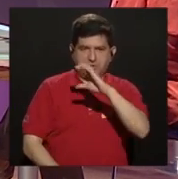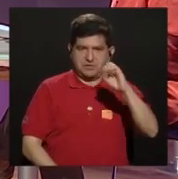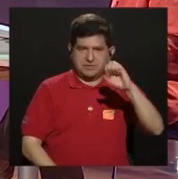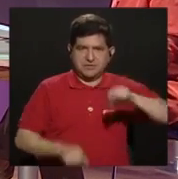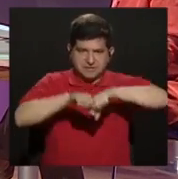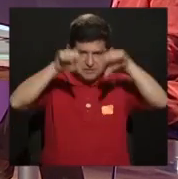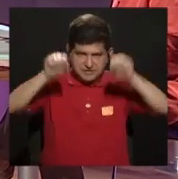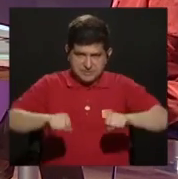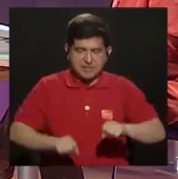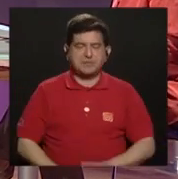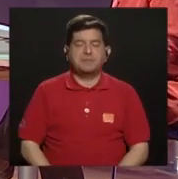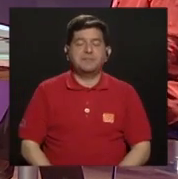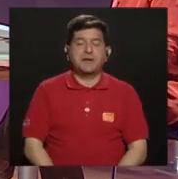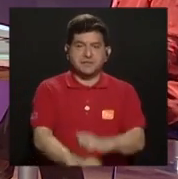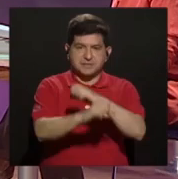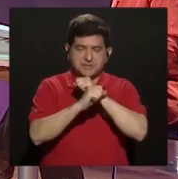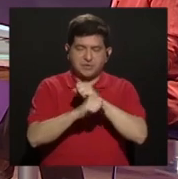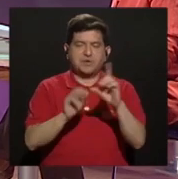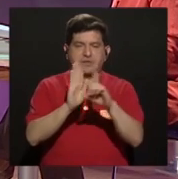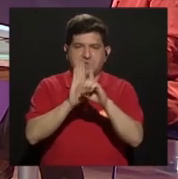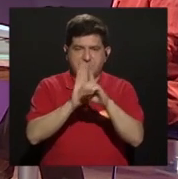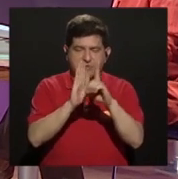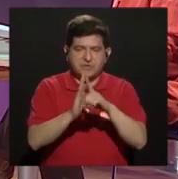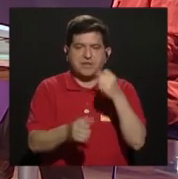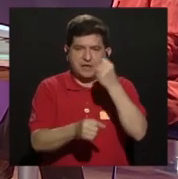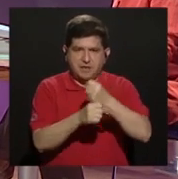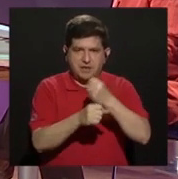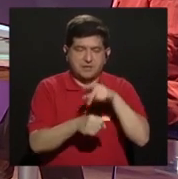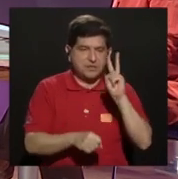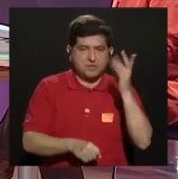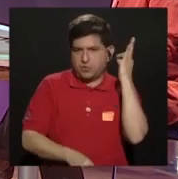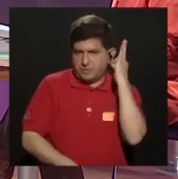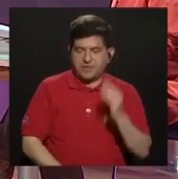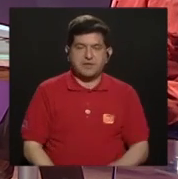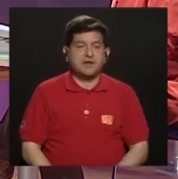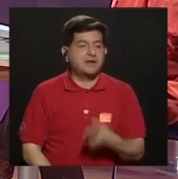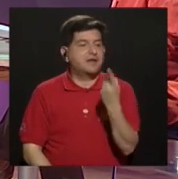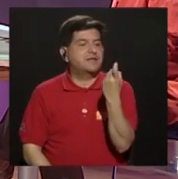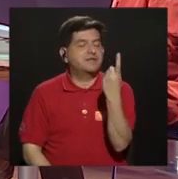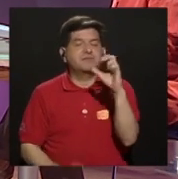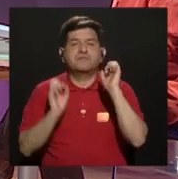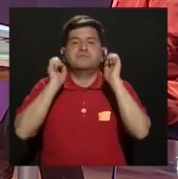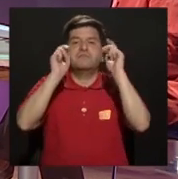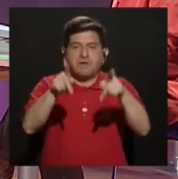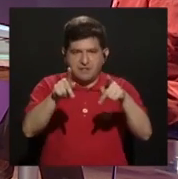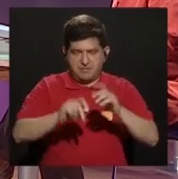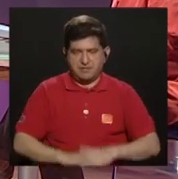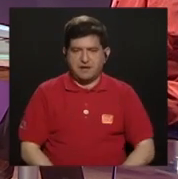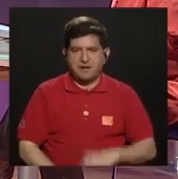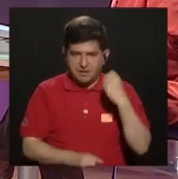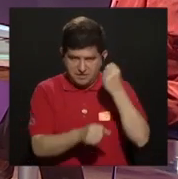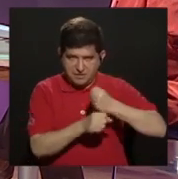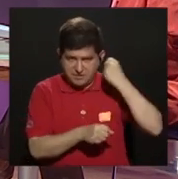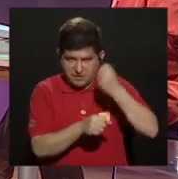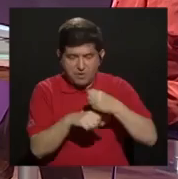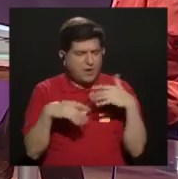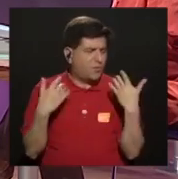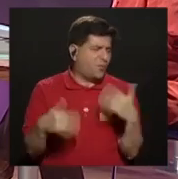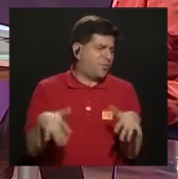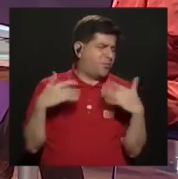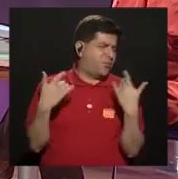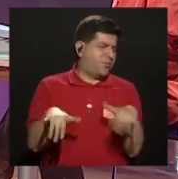los derechos laborales de las compañeras. La falta de oportunidad de laboral es